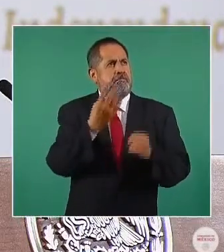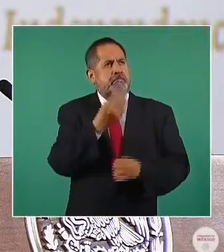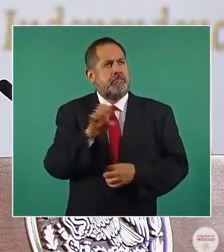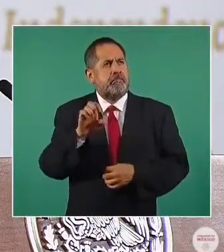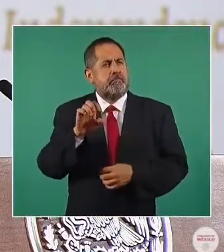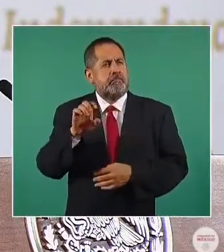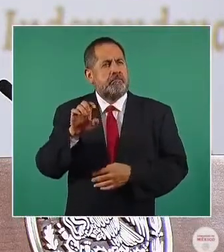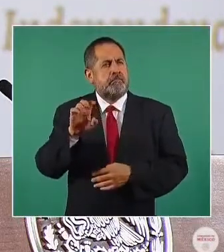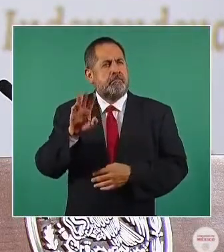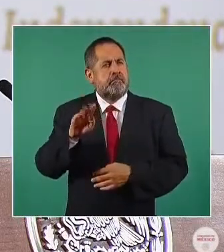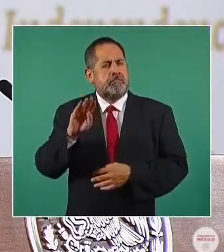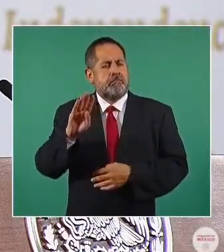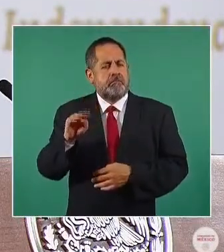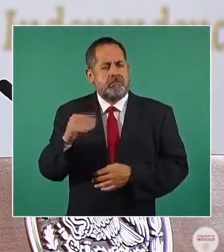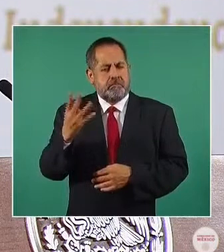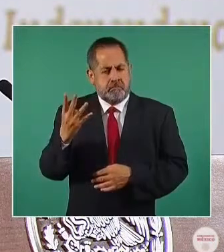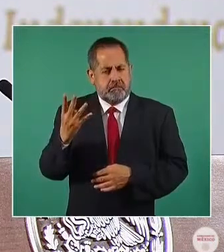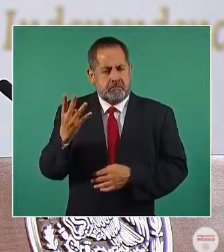1994